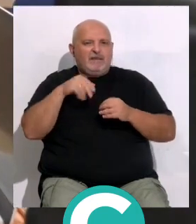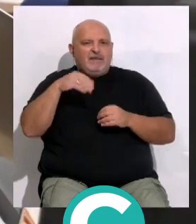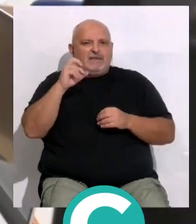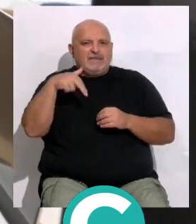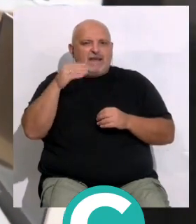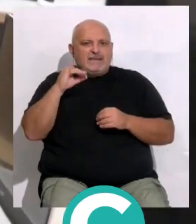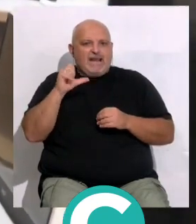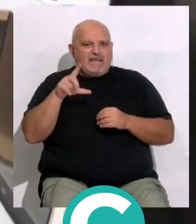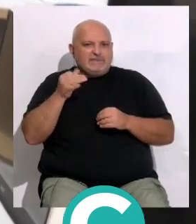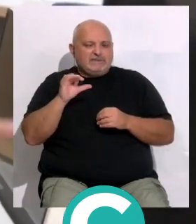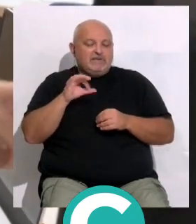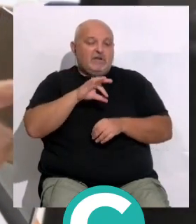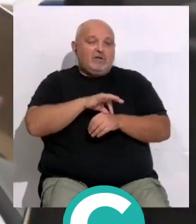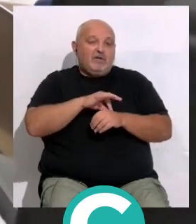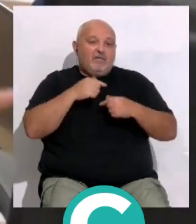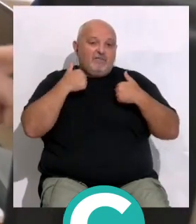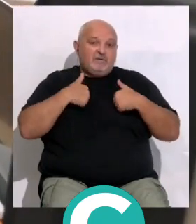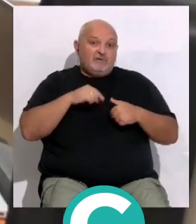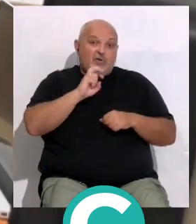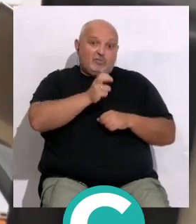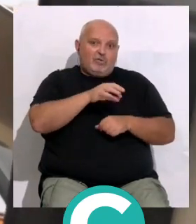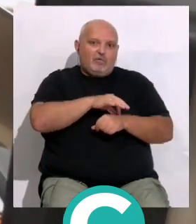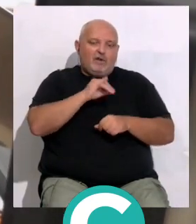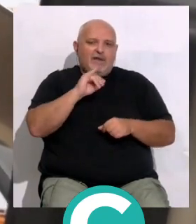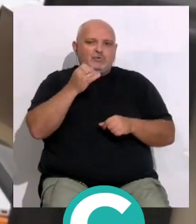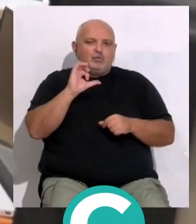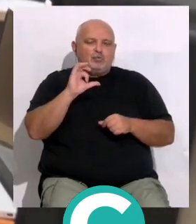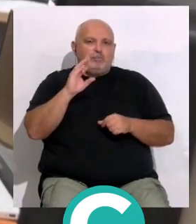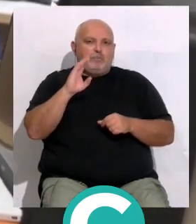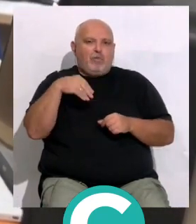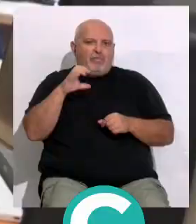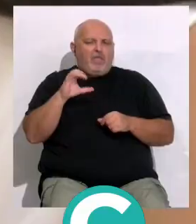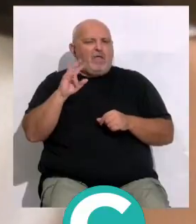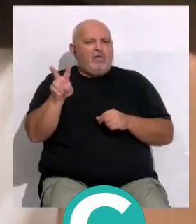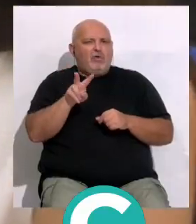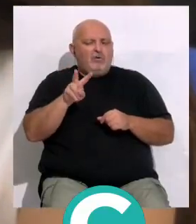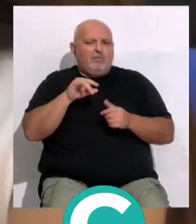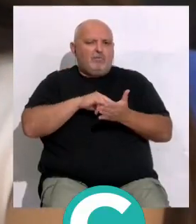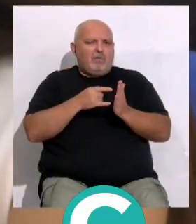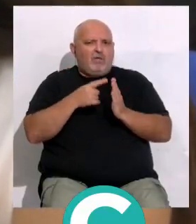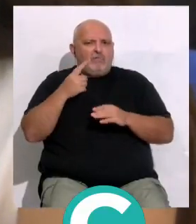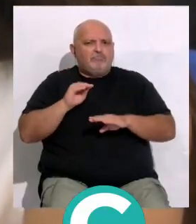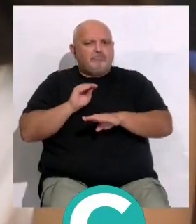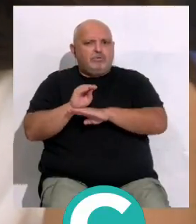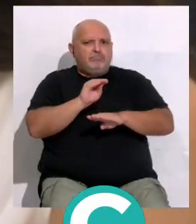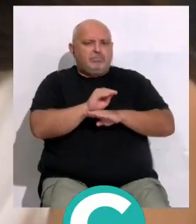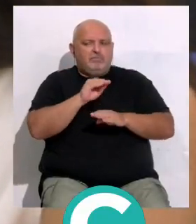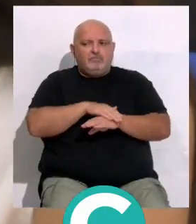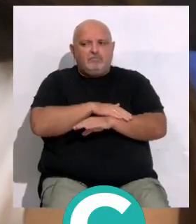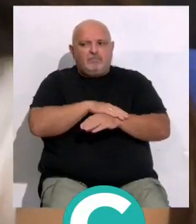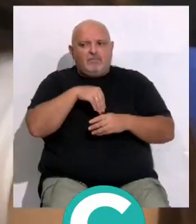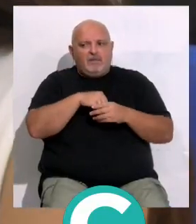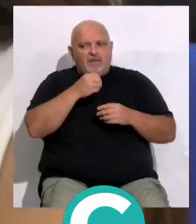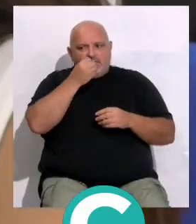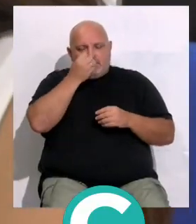Cristina Casals, y el doctor en Fisiología del Ejercicio, Jesús Ponce, que cuentan con varios proyectos financiados por el Ministerio